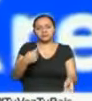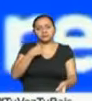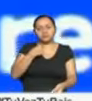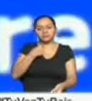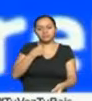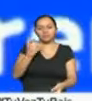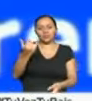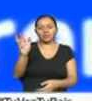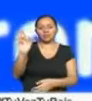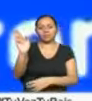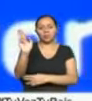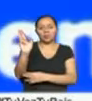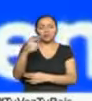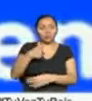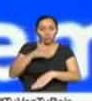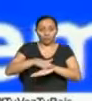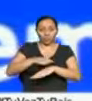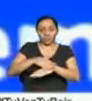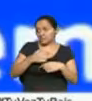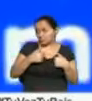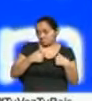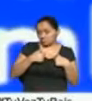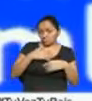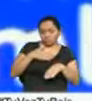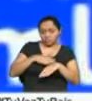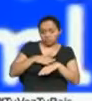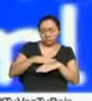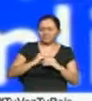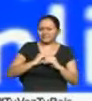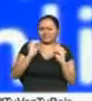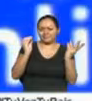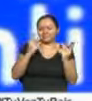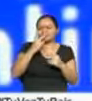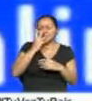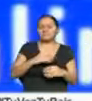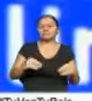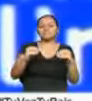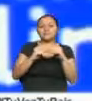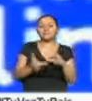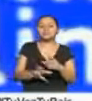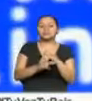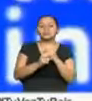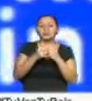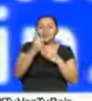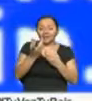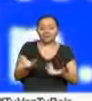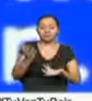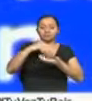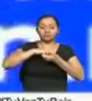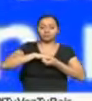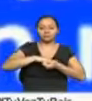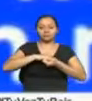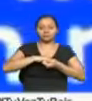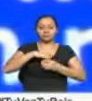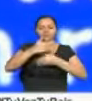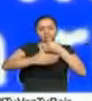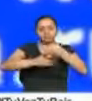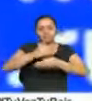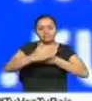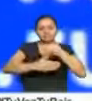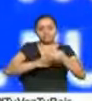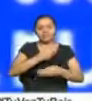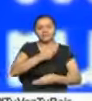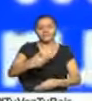¿Y es mi culpa?, se preguntaba irónicamente Putin, quien acto seguido aseguró que desea establecer relaciones constructivas tanto con el